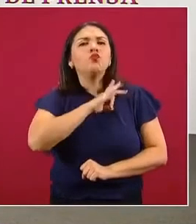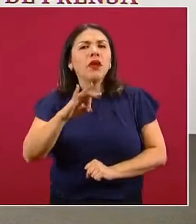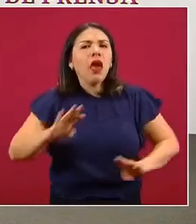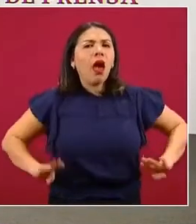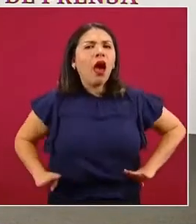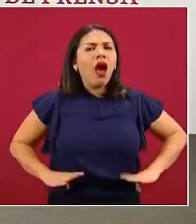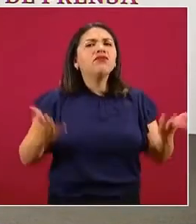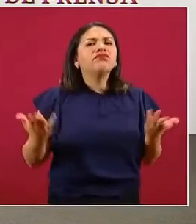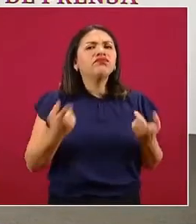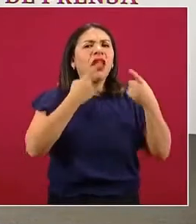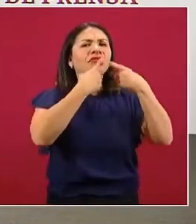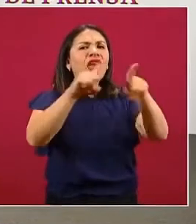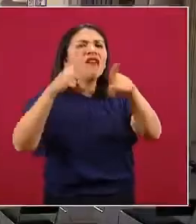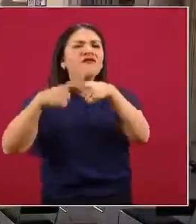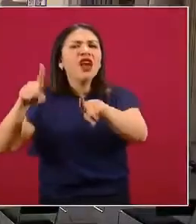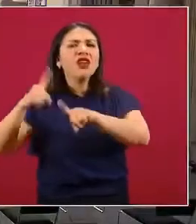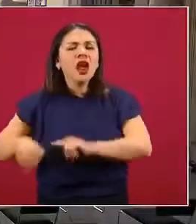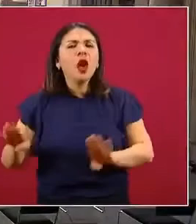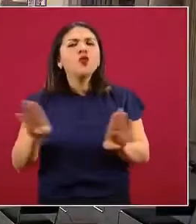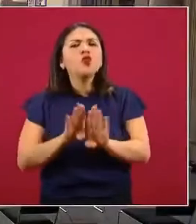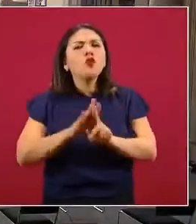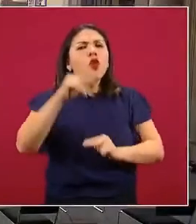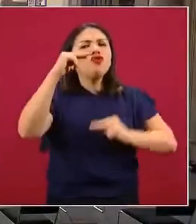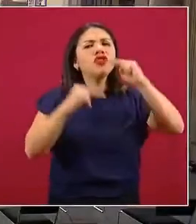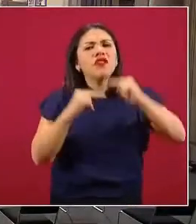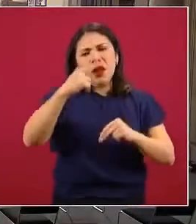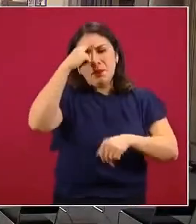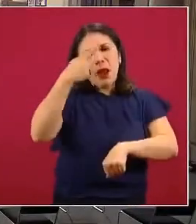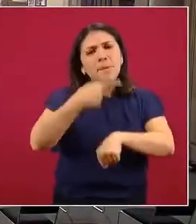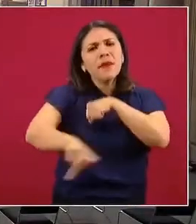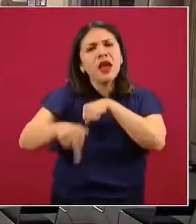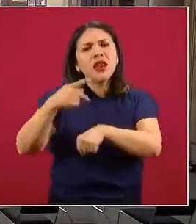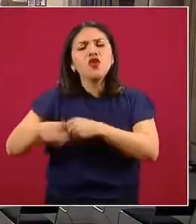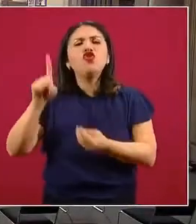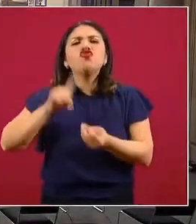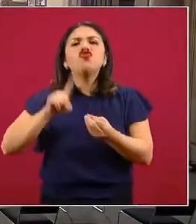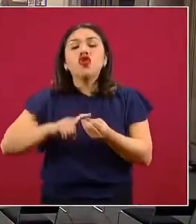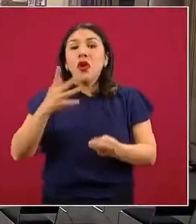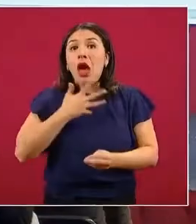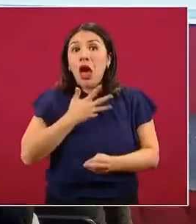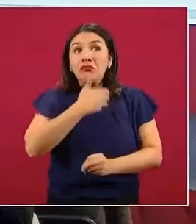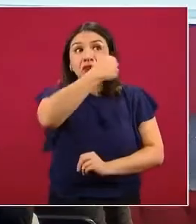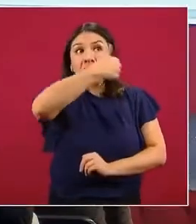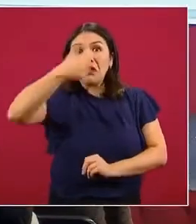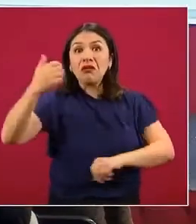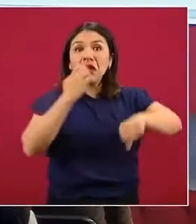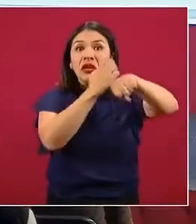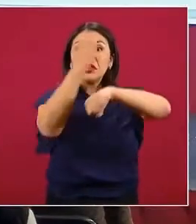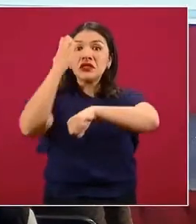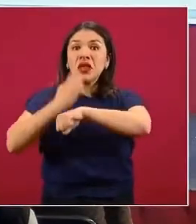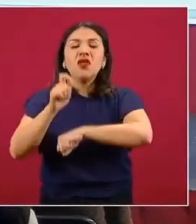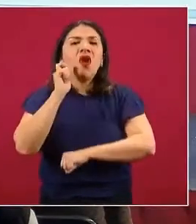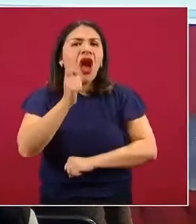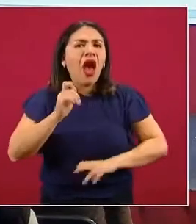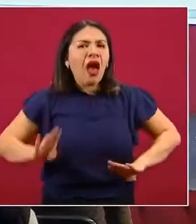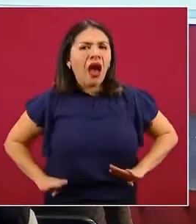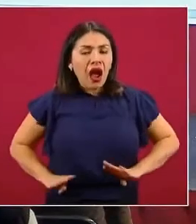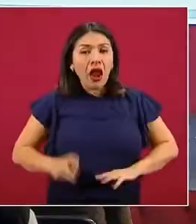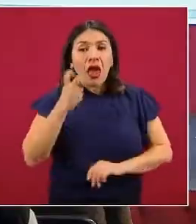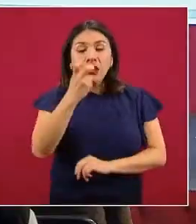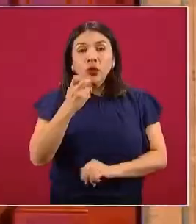diferenciar, como su nombre lo dice, los niveles de riesgo en los cuales están cada una de las entidades federativas y por lo tanto